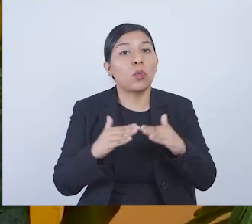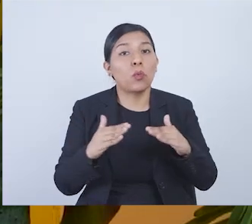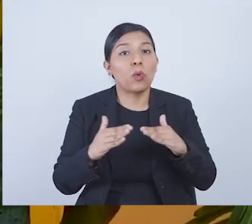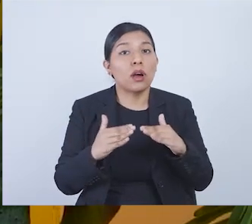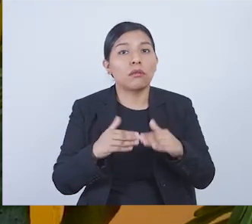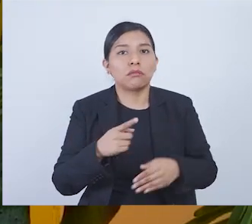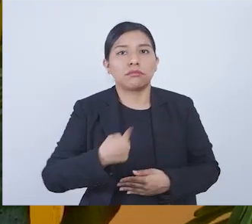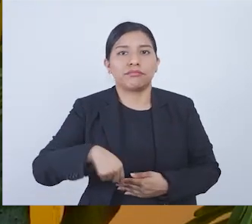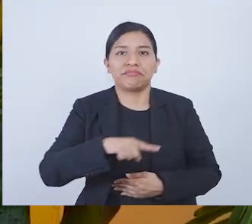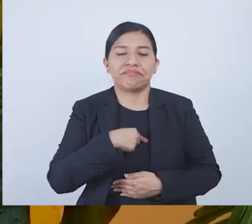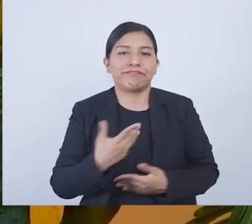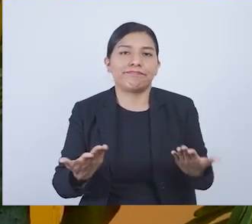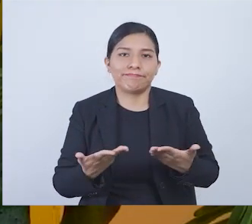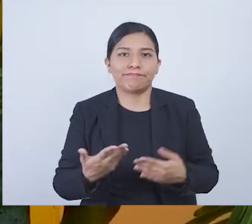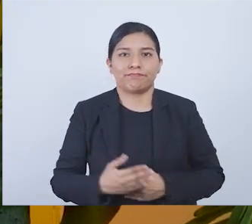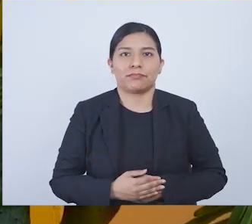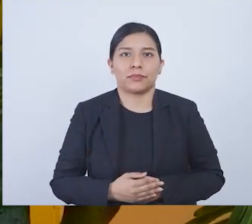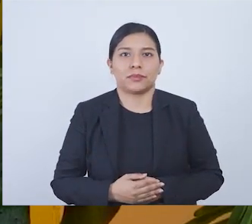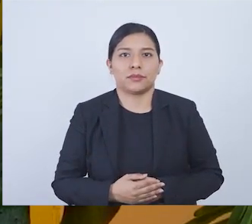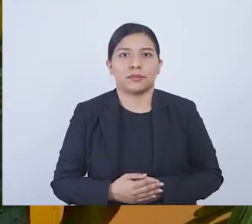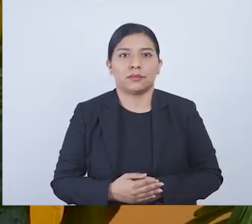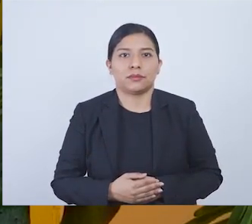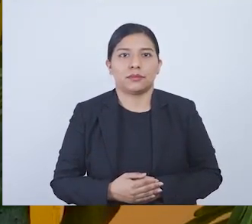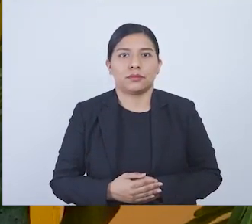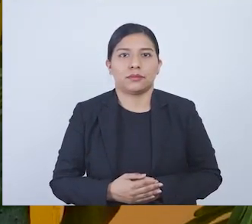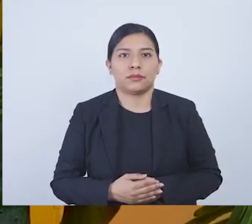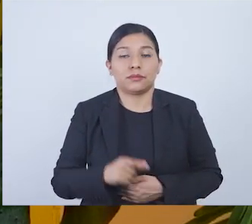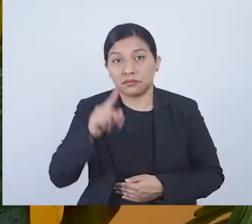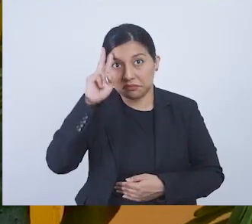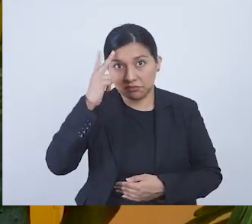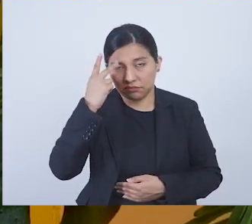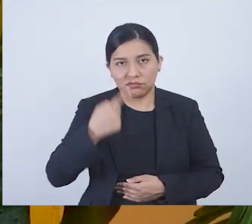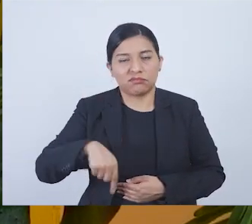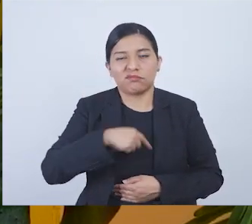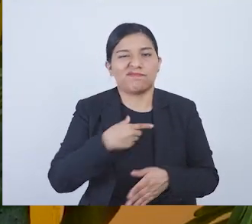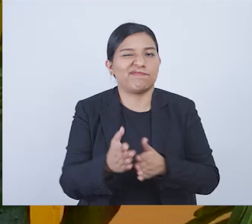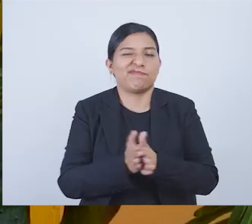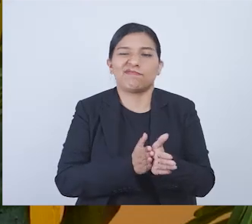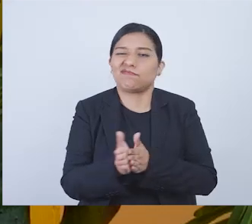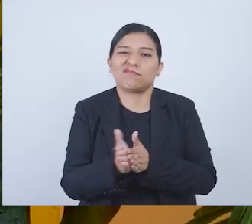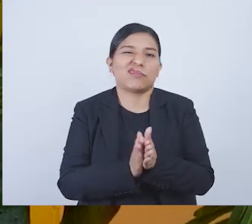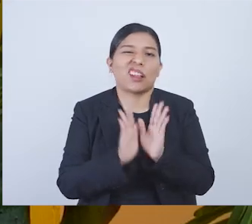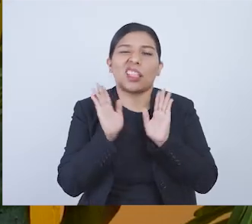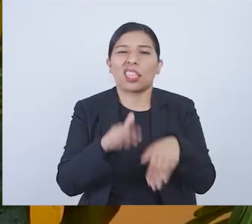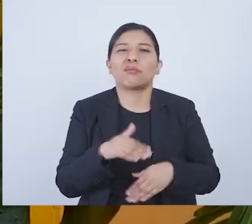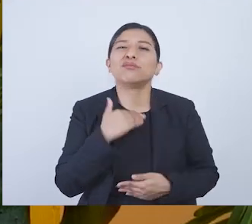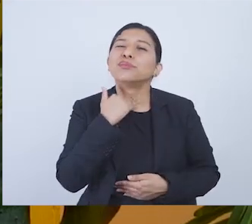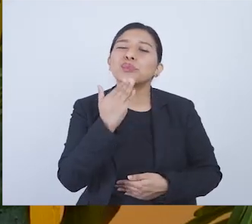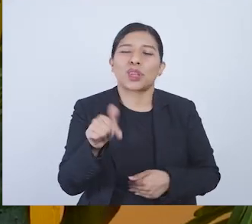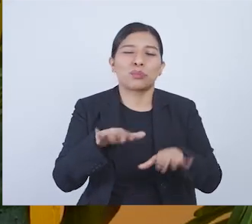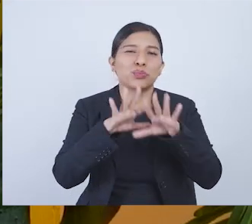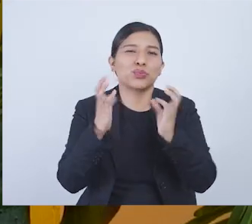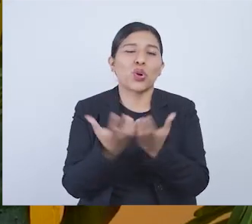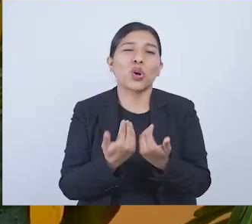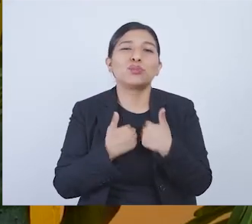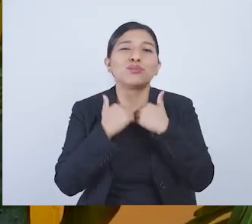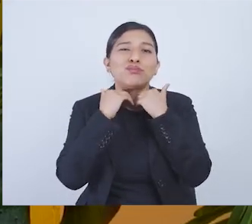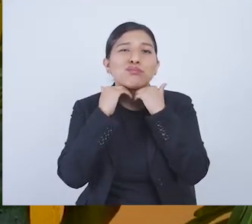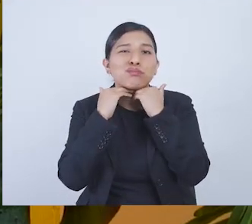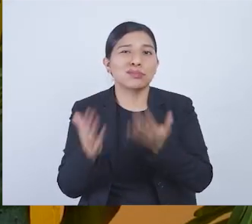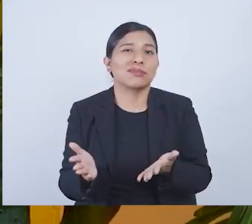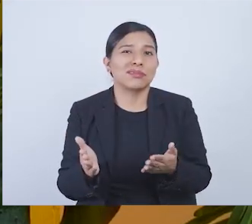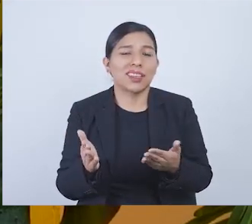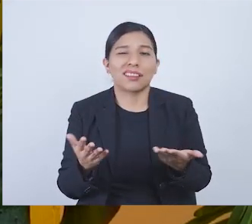de la dedicación. ¿Qué nos lleva a eso? A desinterés. No me importa lo que está pasando en el mundo, no me importa lo